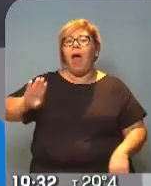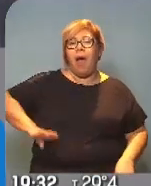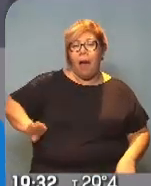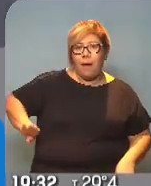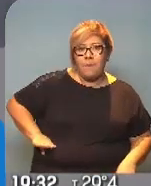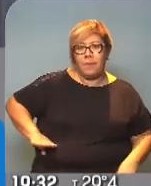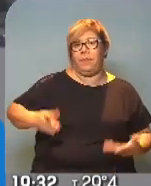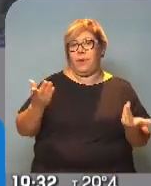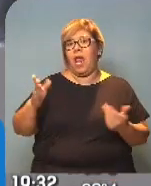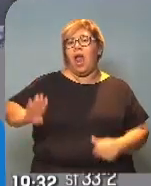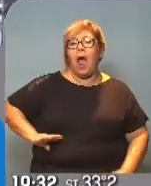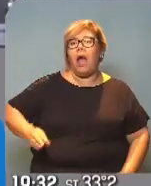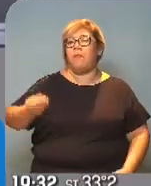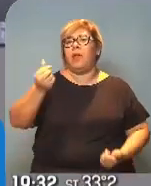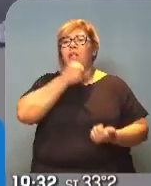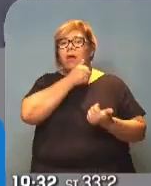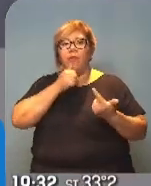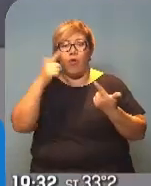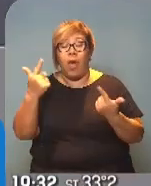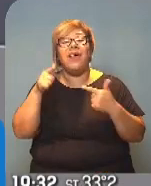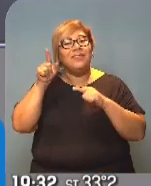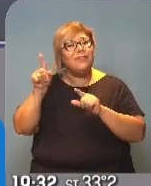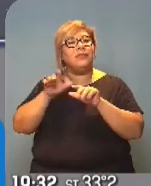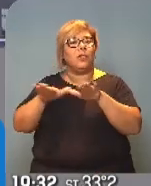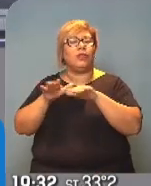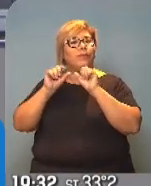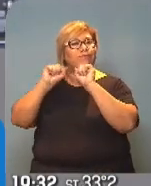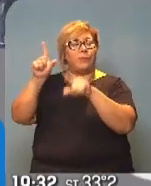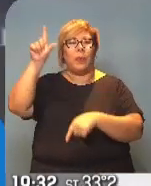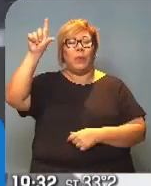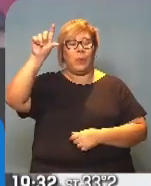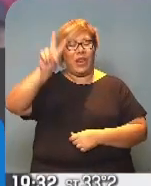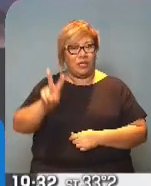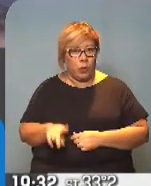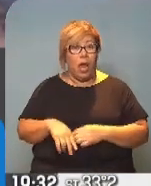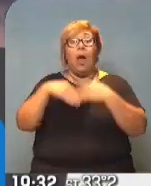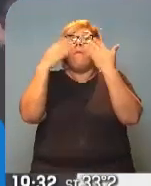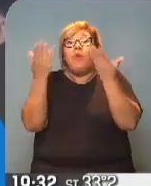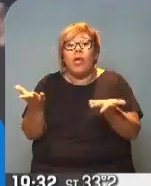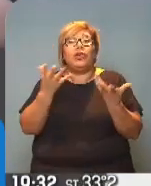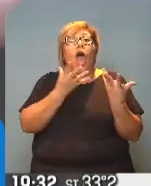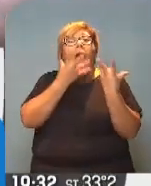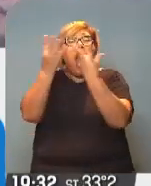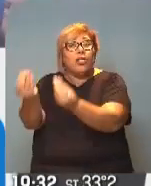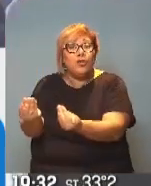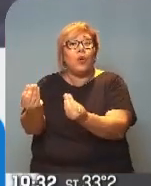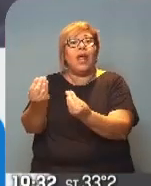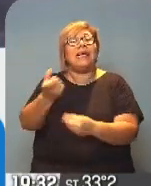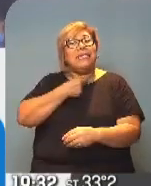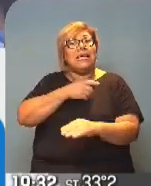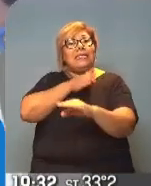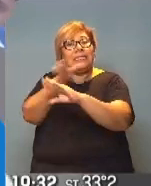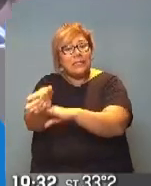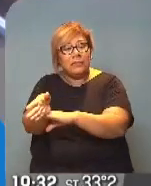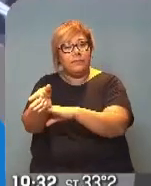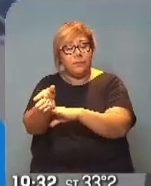por desnutrición y falta de medicina. Esa es la situación real. Por eso es que está la ayuda humanitaria llegando. Porque es mucha la gente que está muriendo. Y no solamente adultos,